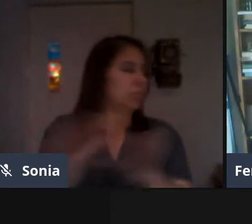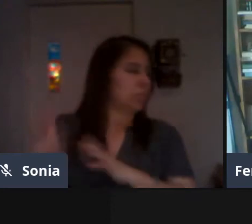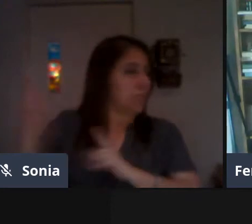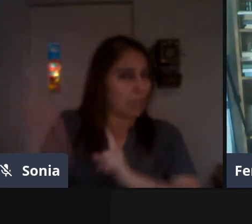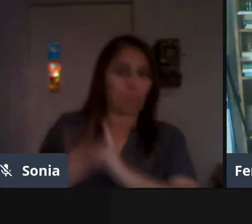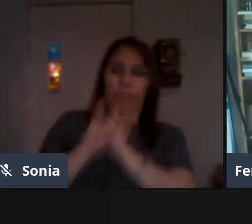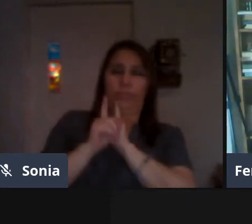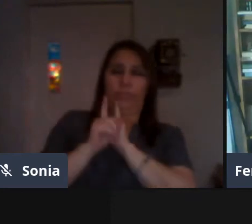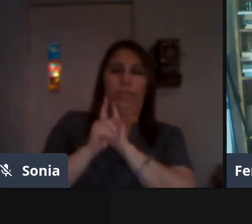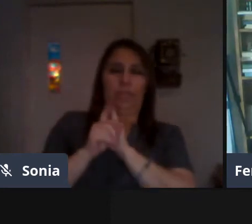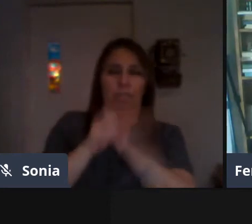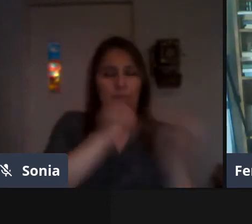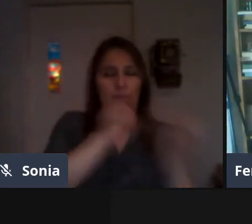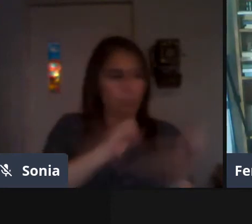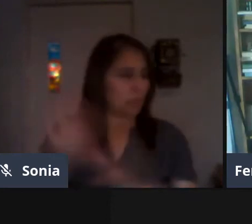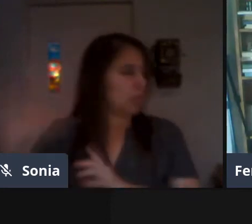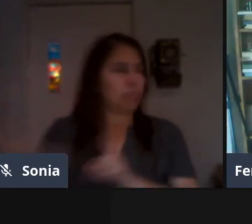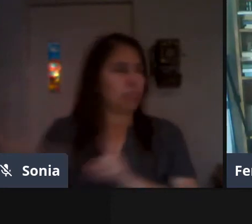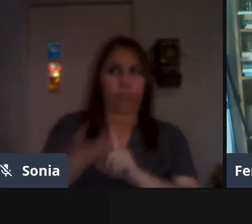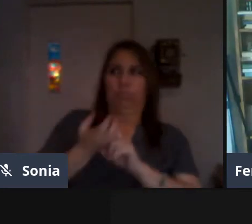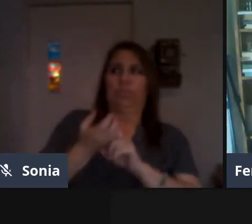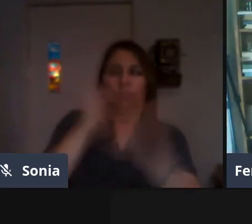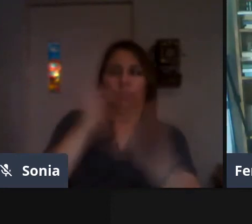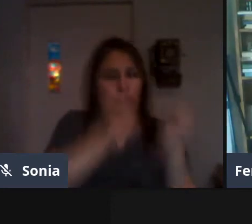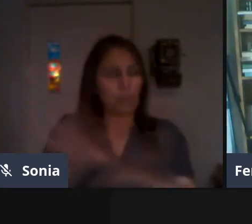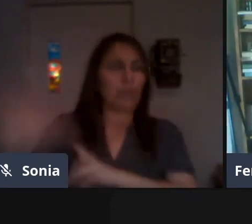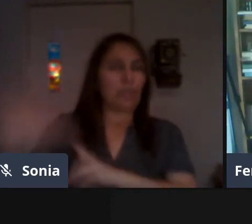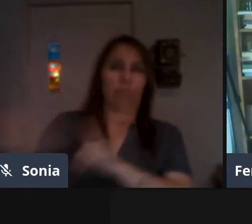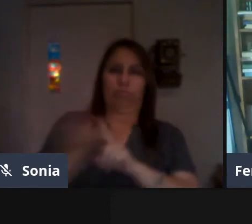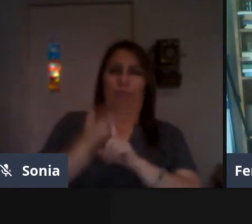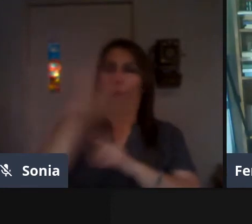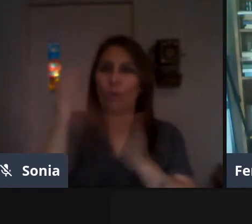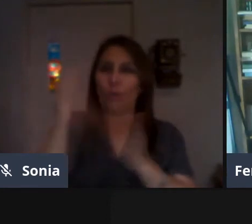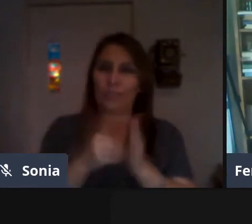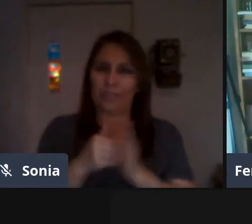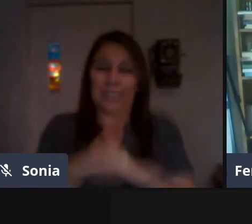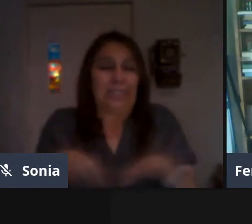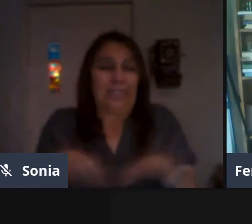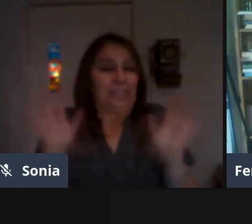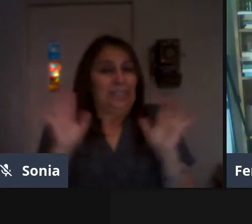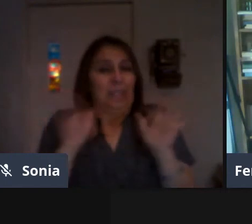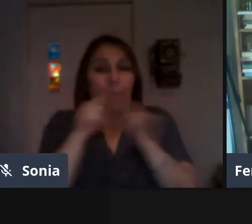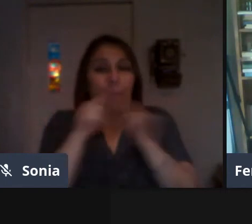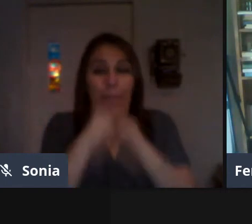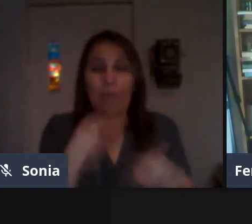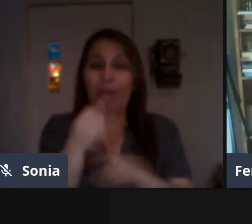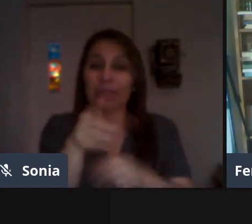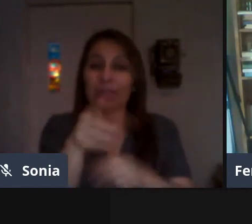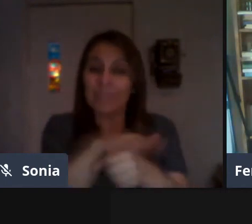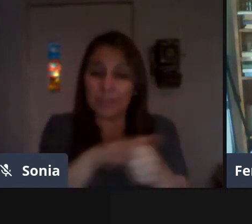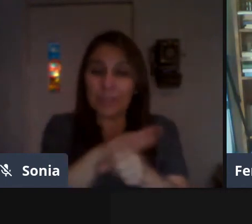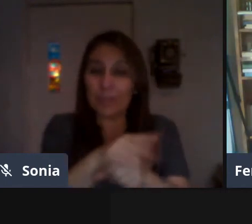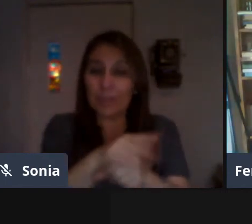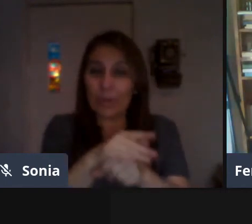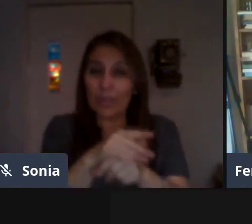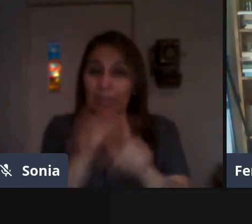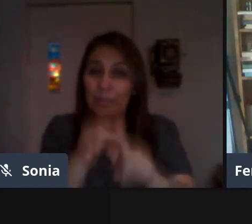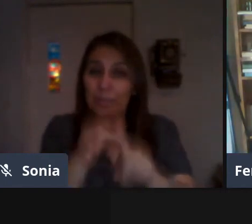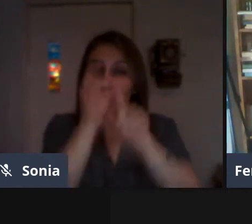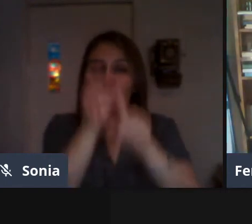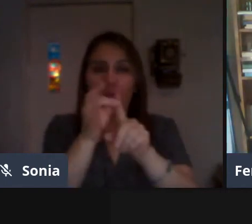este en particular ya es algo bastante fuerte yo que lo hago más